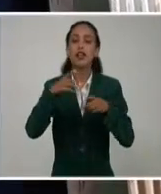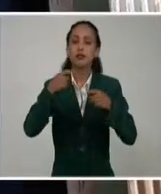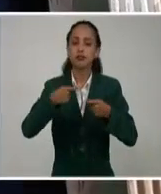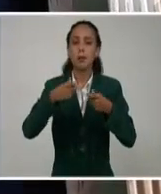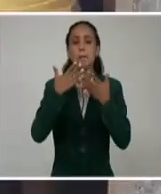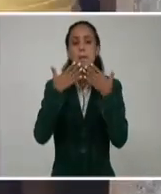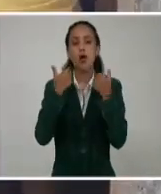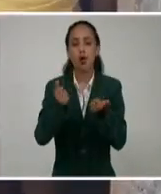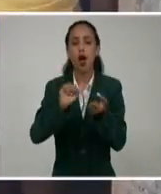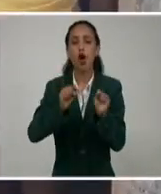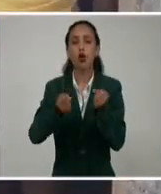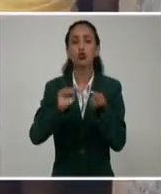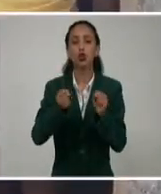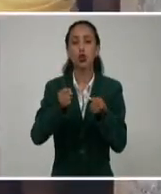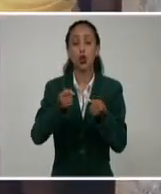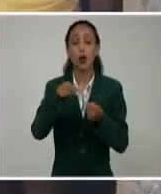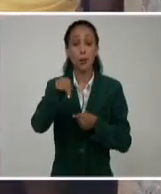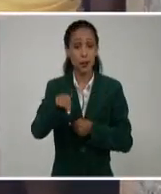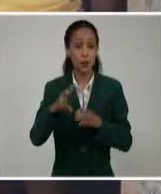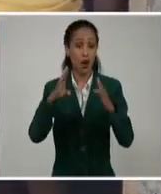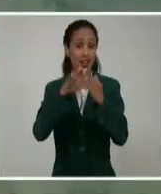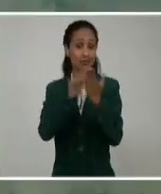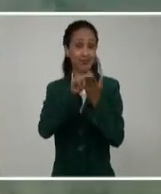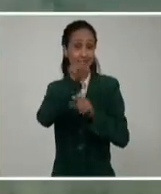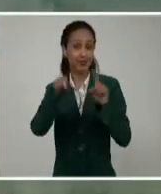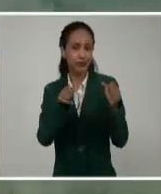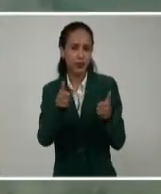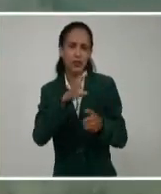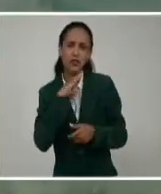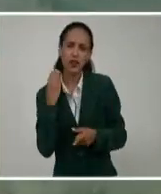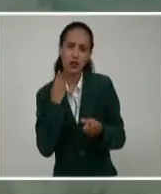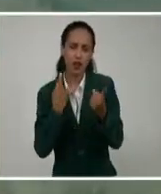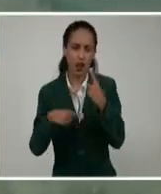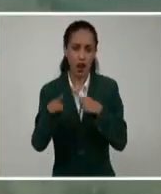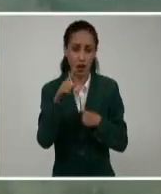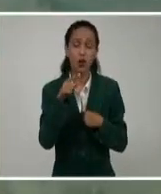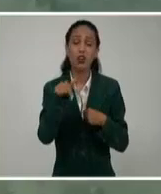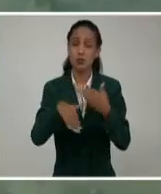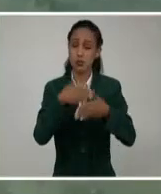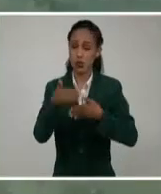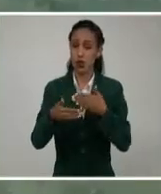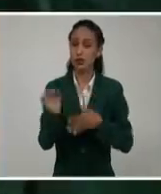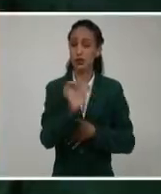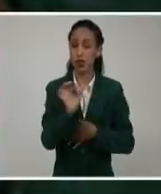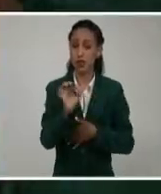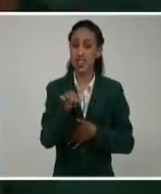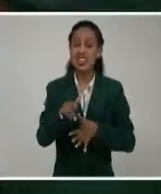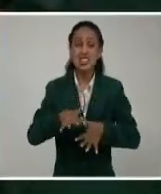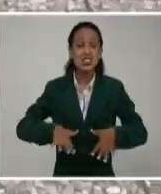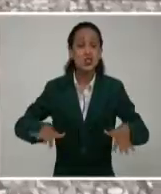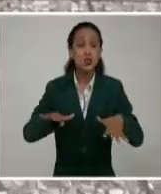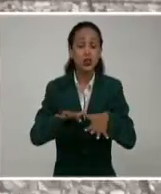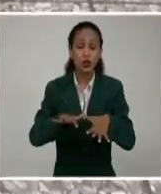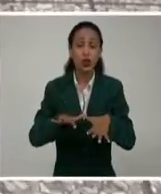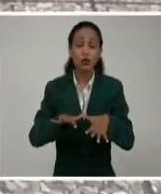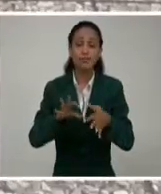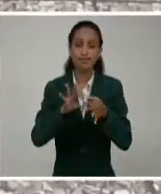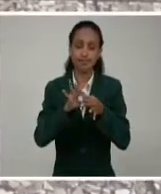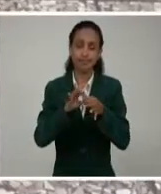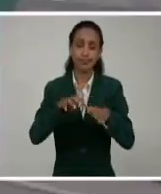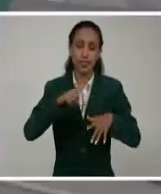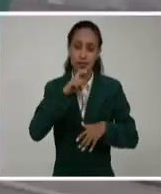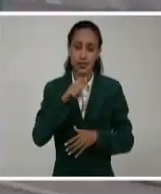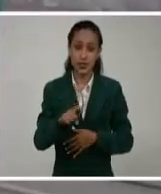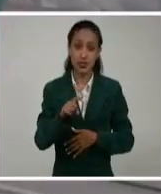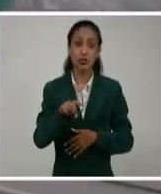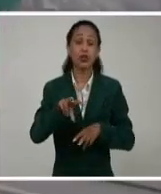pesquisa, deficientes aún en los municipios, y precisó que el territorio se encuentra en una situación epidemiológica complicada, donde se ha reportado además un